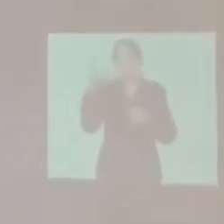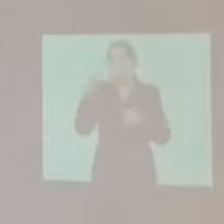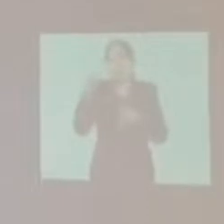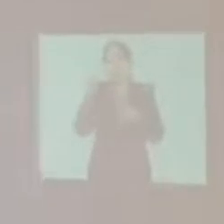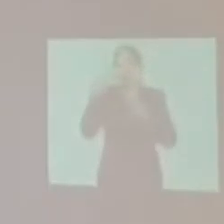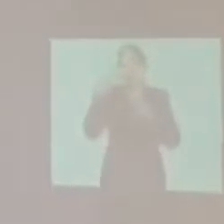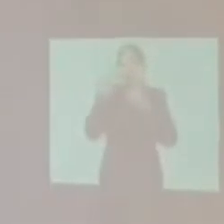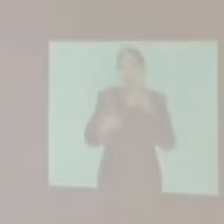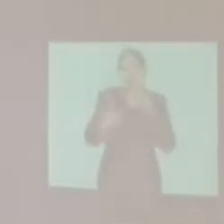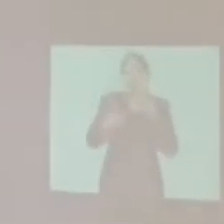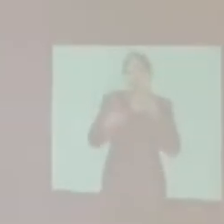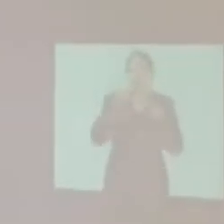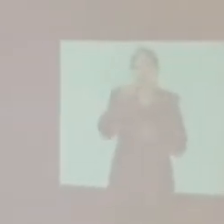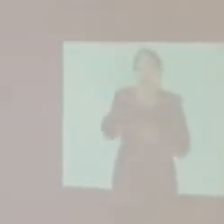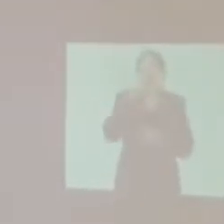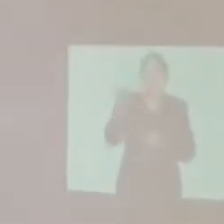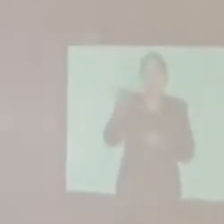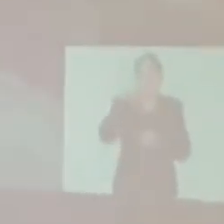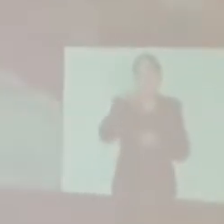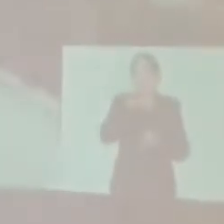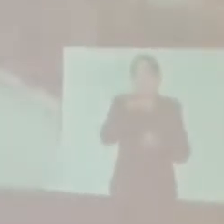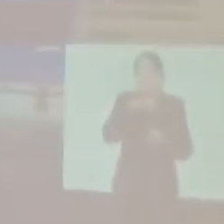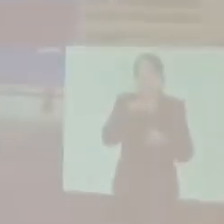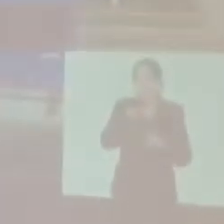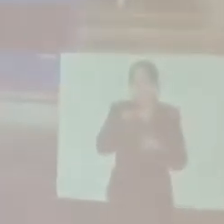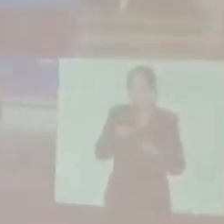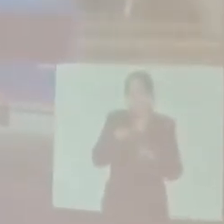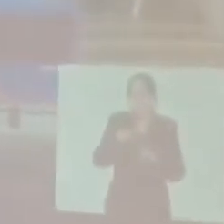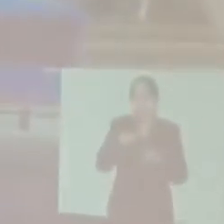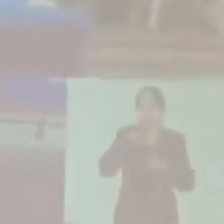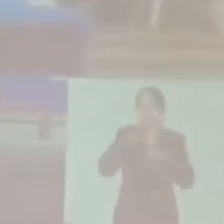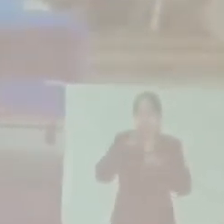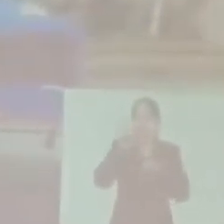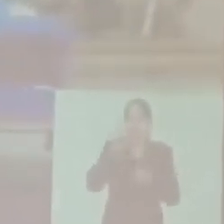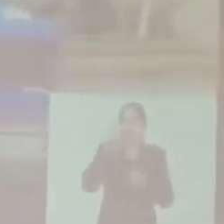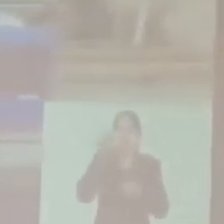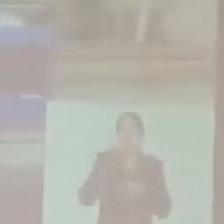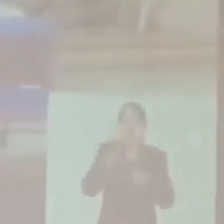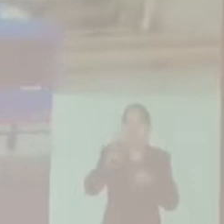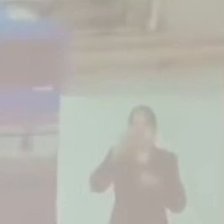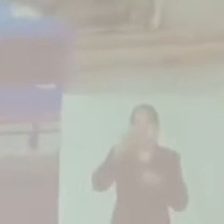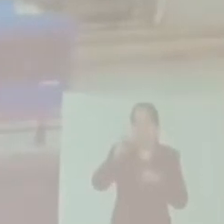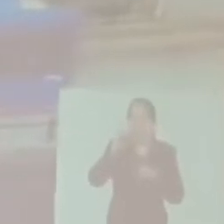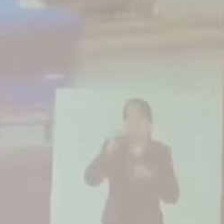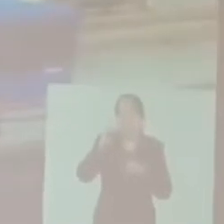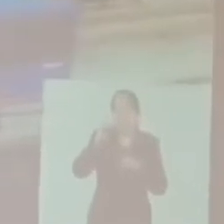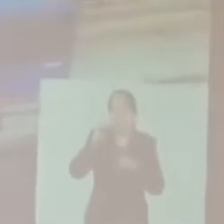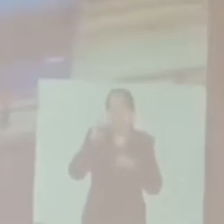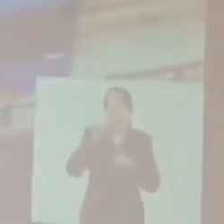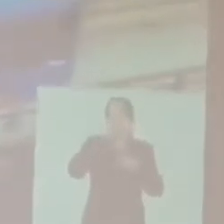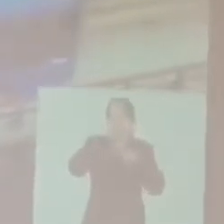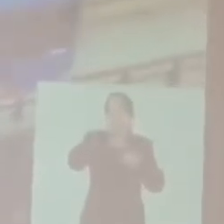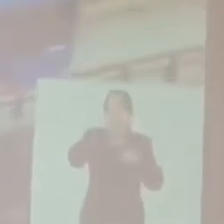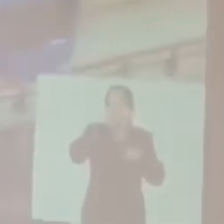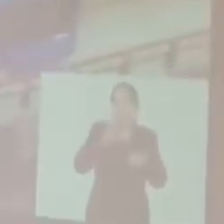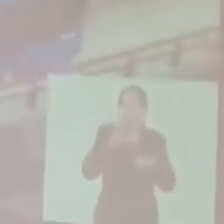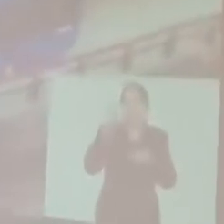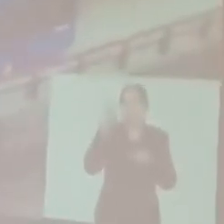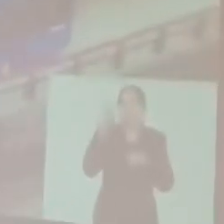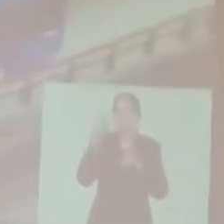serán 318. Estamos por entrar a licitación para otros 90 y nos comprometimos a que en